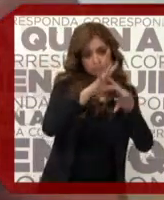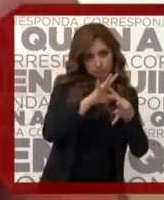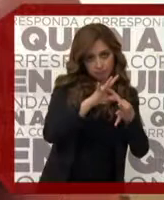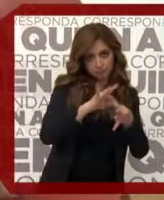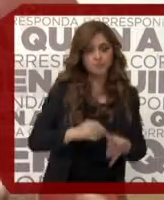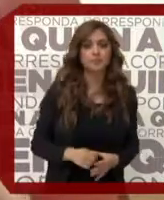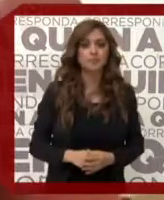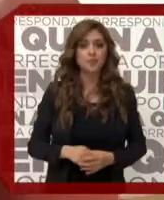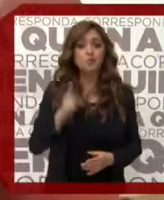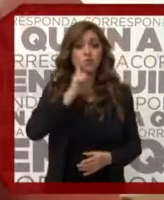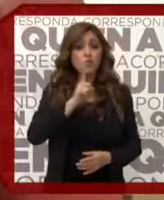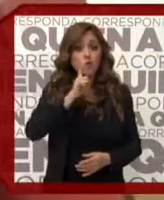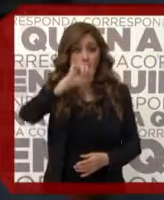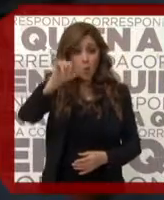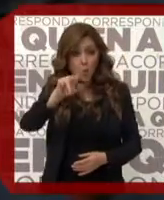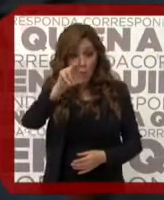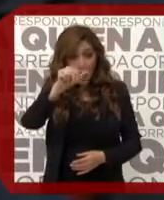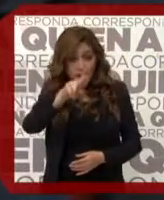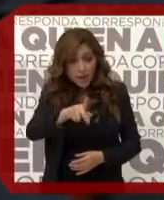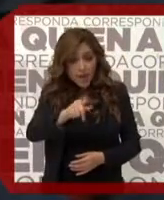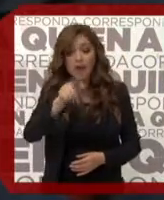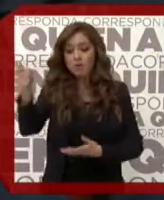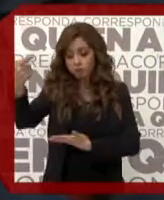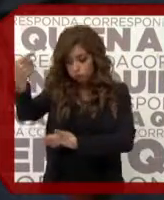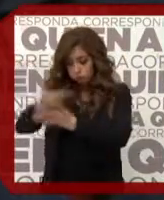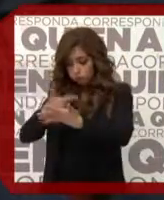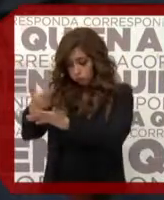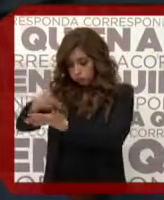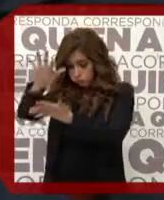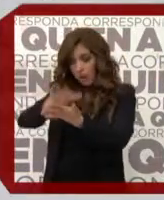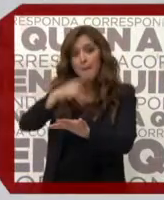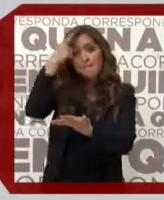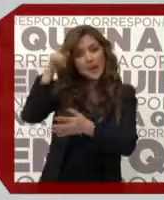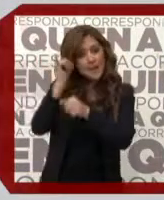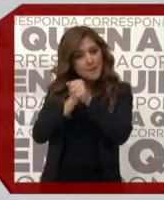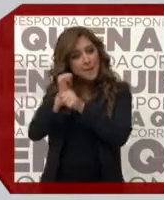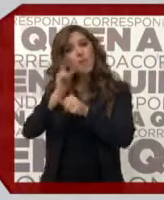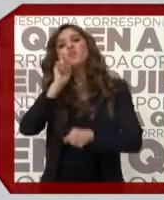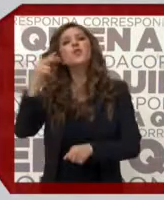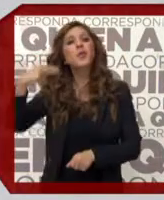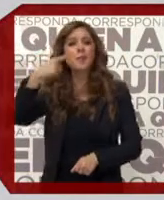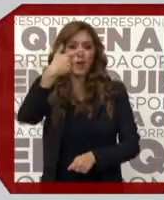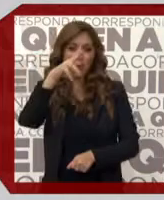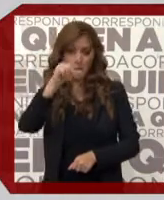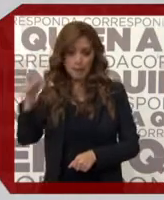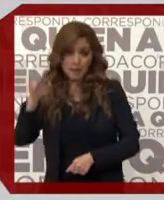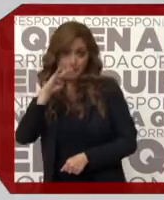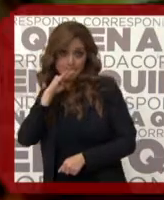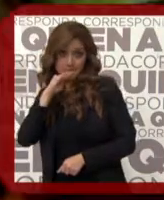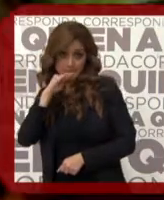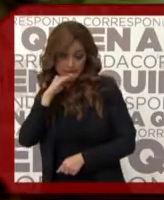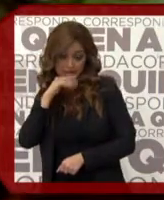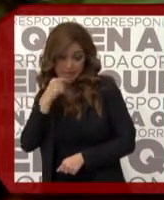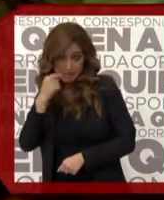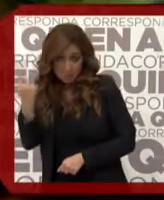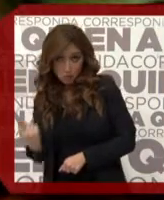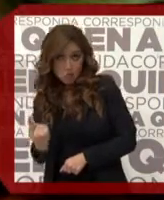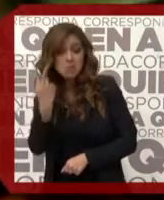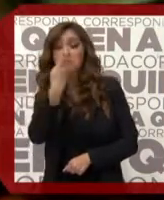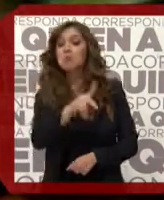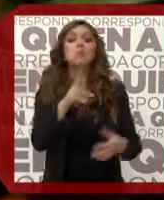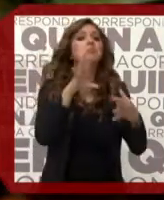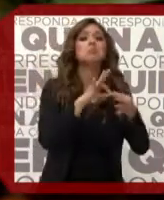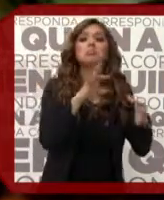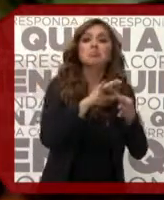decir de la señora juana los trámites legales emprendidos para que se investigue a la señora guadalupe la madre de la menor no han tenido un seguimiento